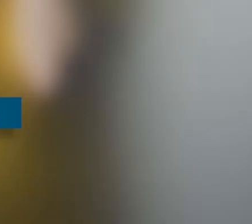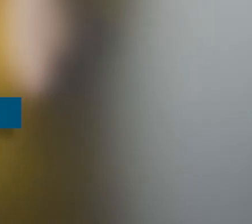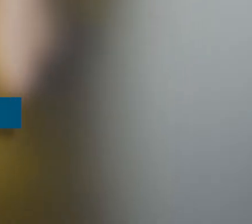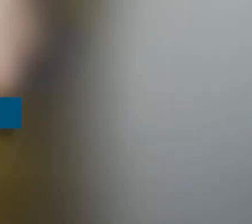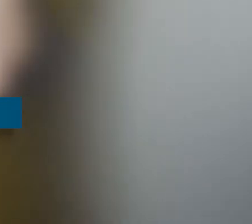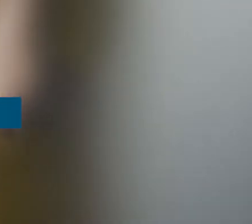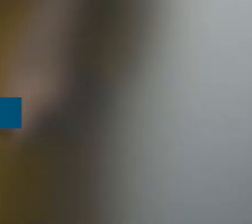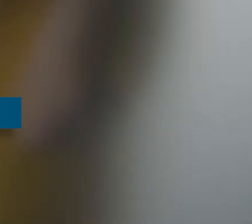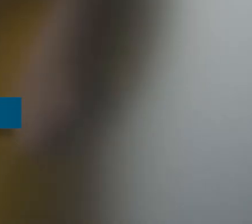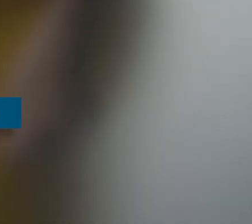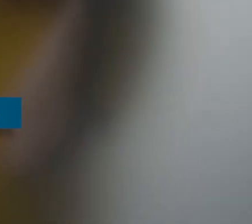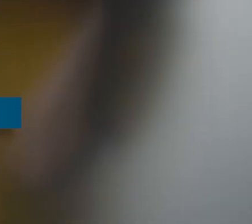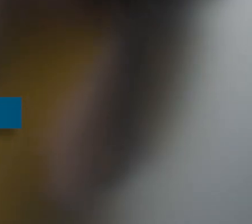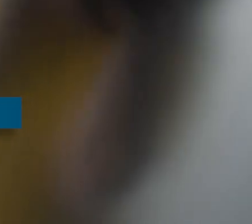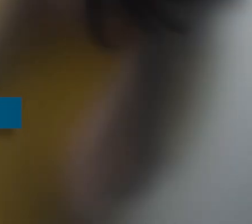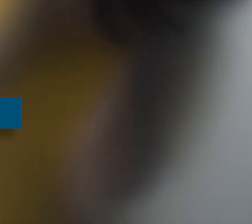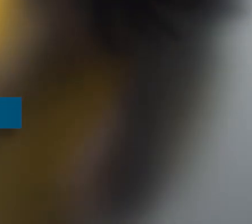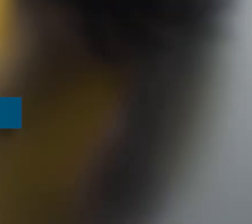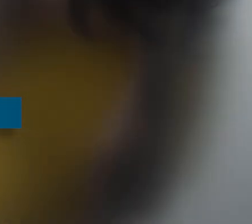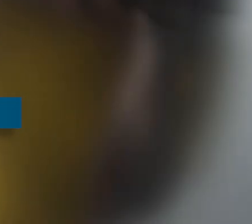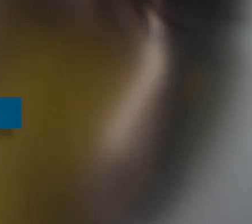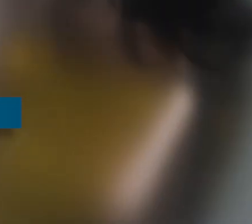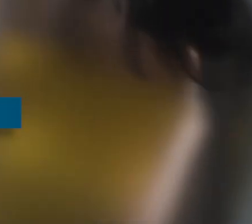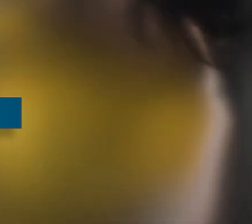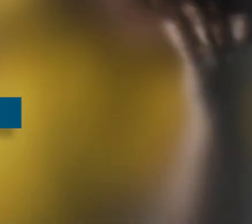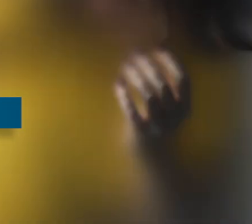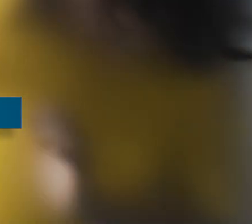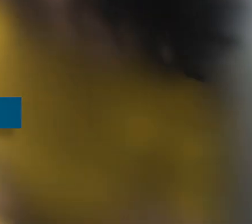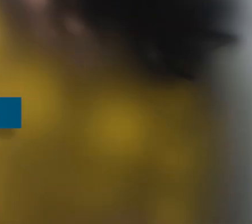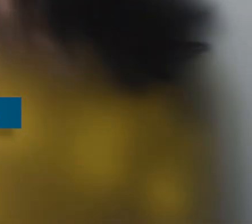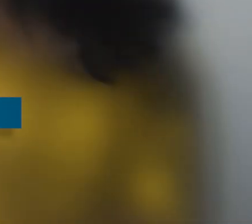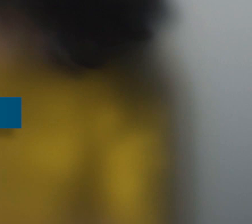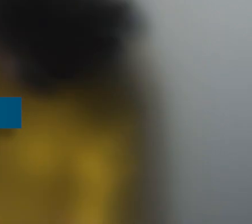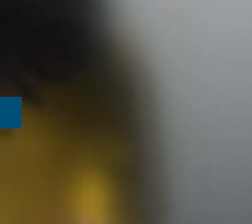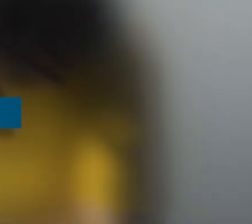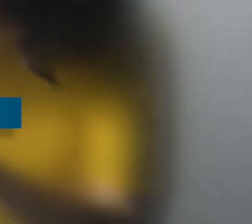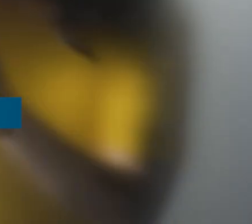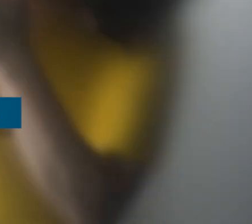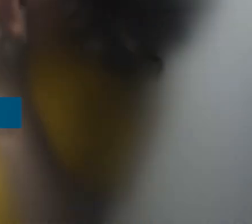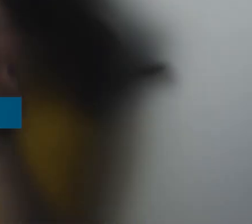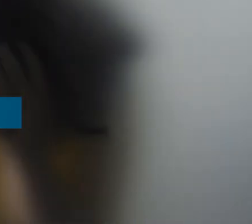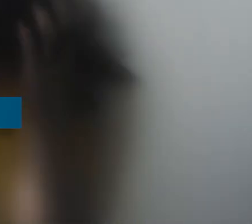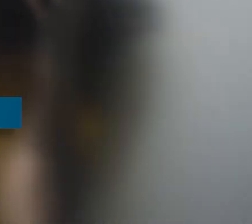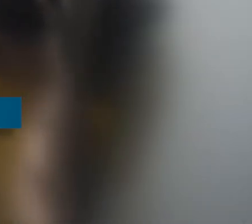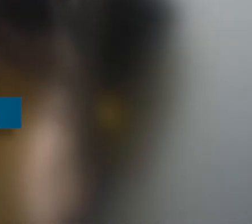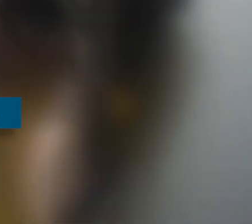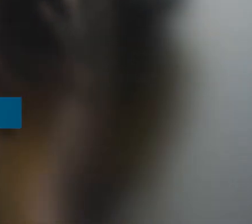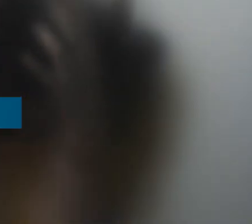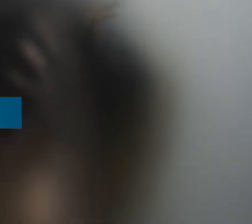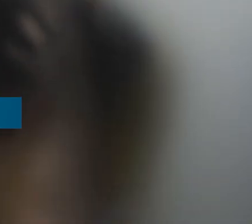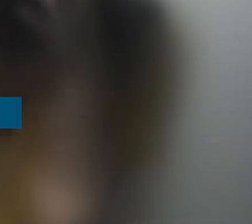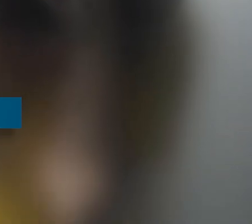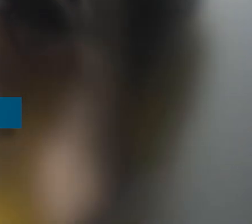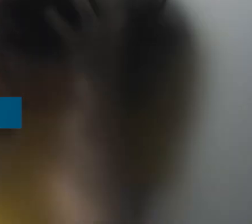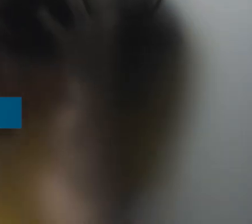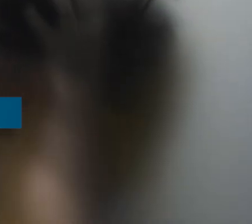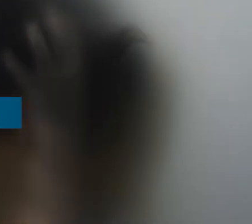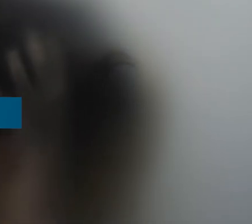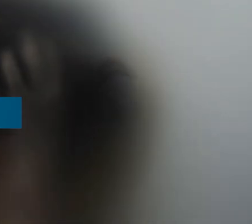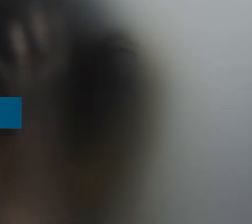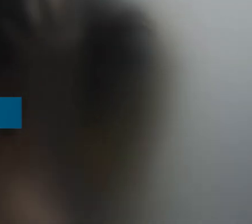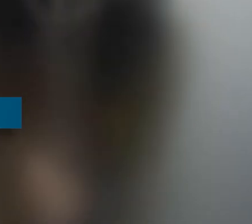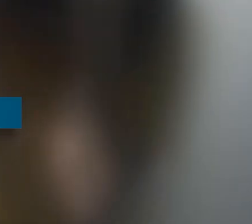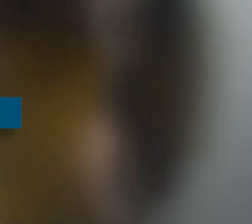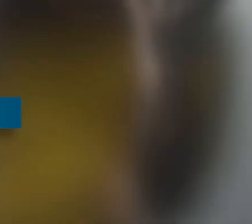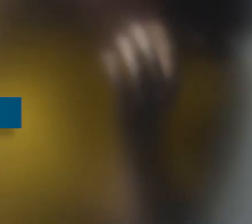*765 y la implementación de 100 casas de las Siempre Vivas, espacios seguros diseñados específicamente para brindar atención y apoyo a mujeres